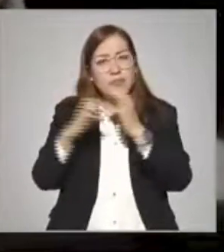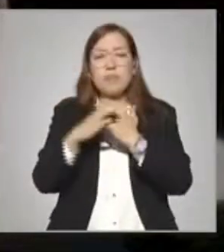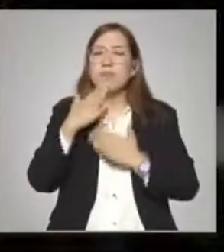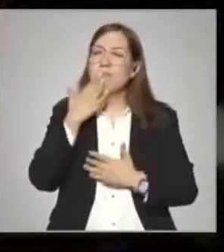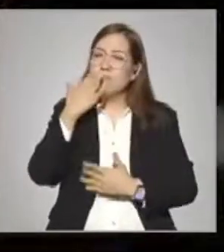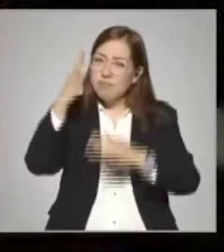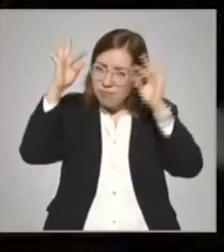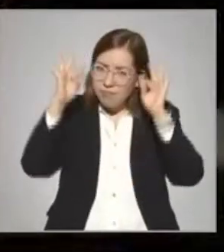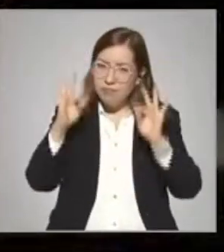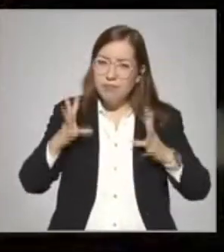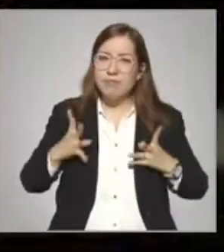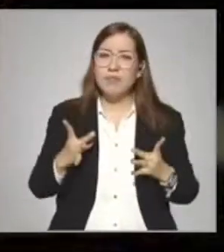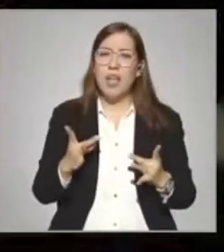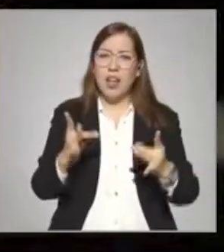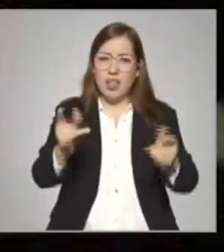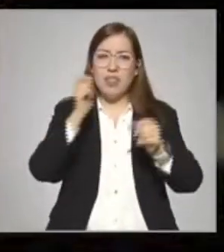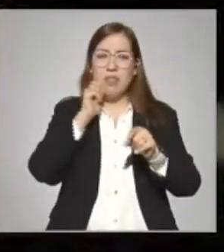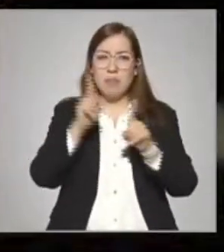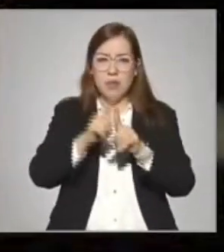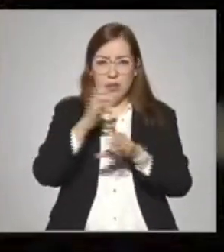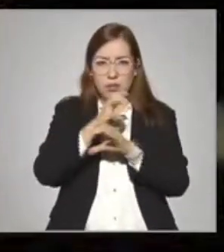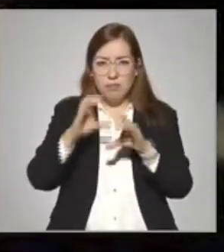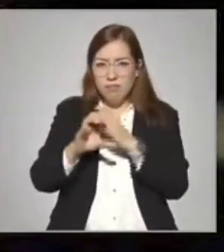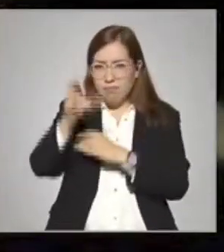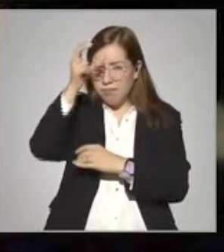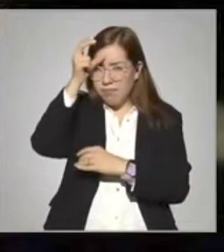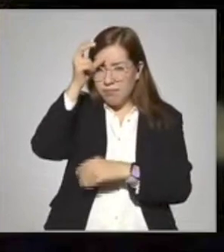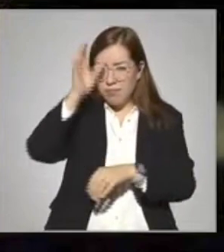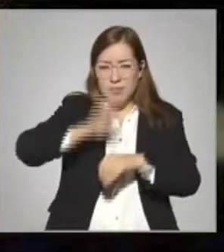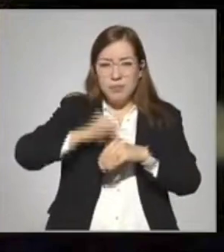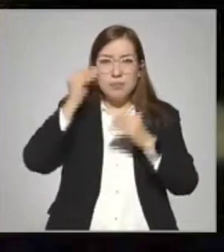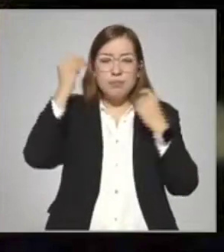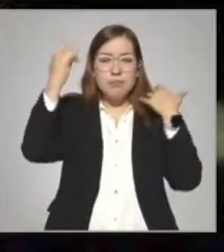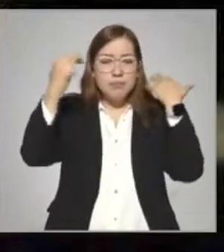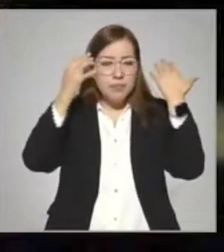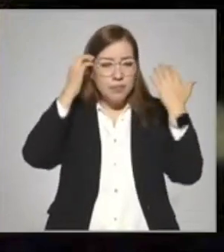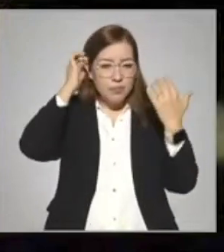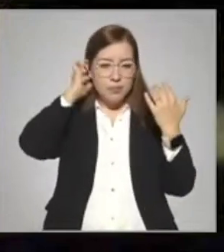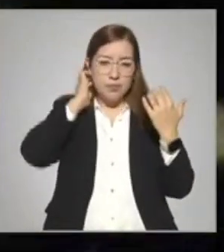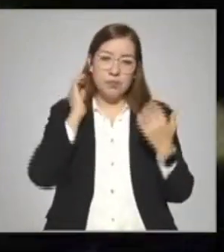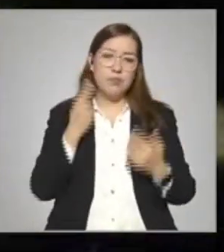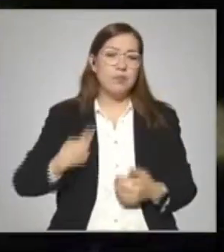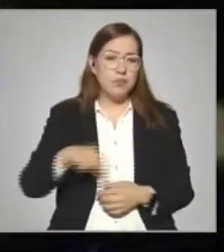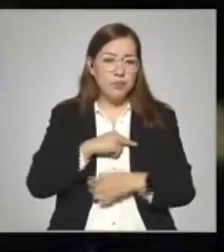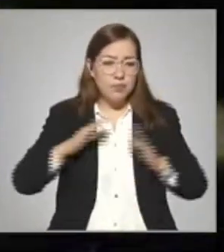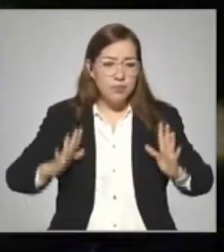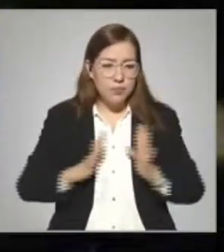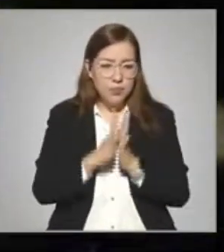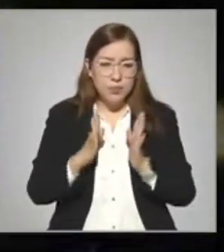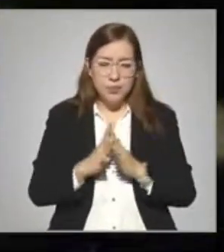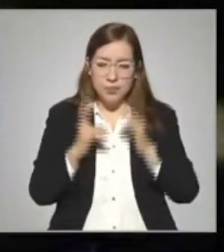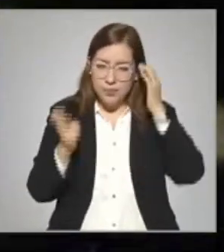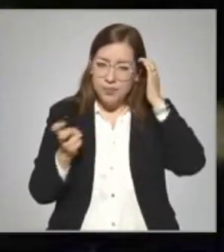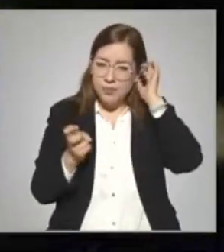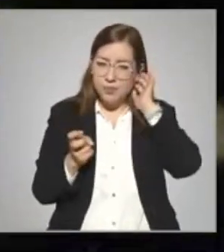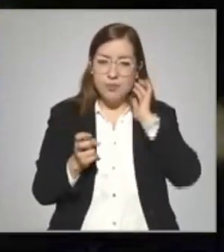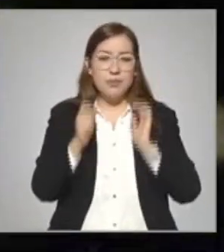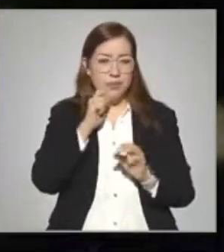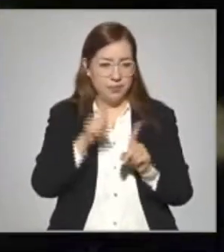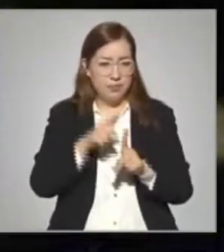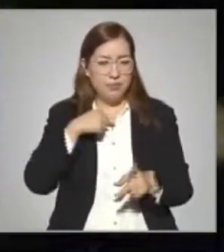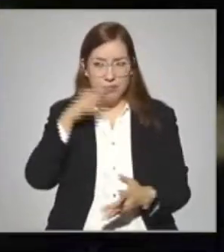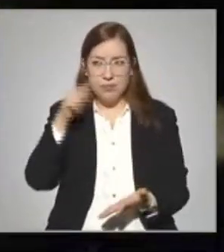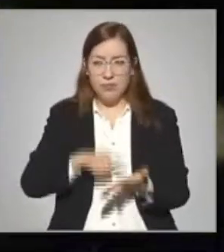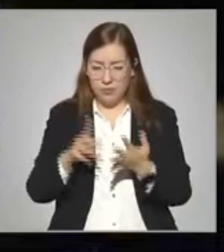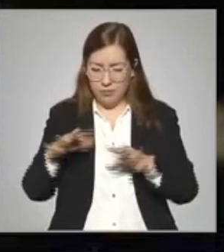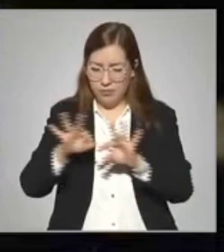sino espectáculos inteligentes y espectáculos que motiven la imaginación, que nos haga ser partícipes del fenómeno. Creo que es importantísimo trabajar